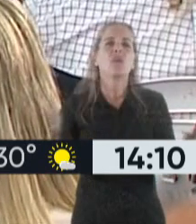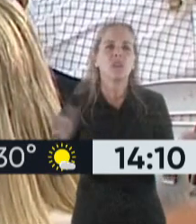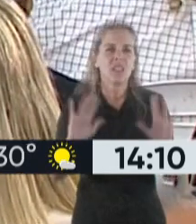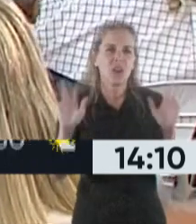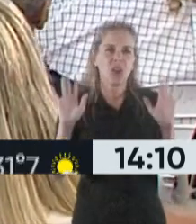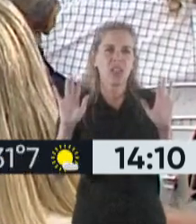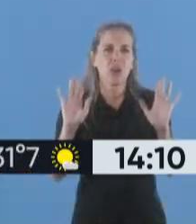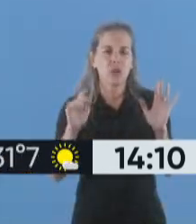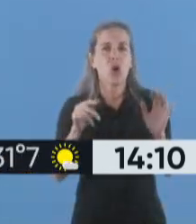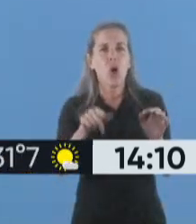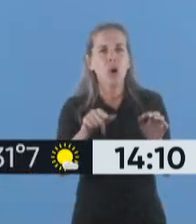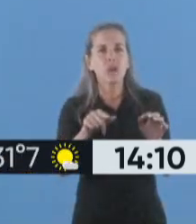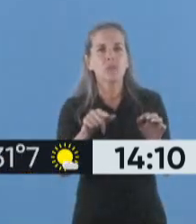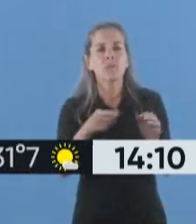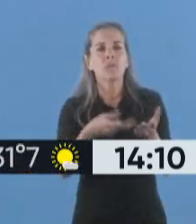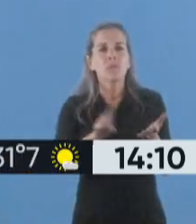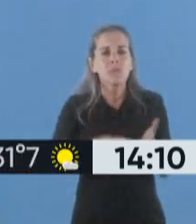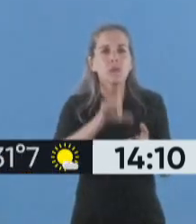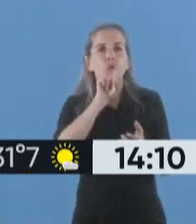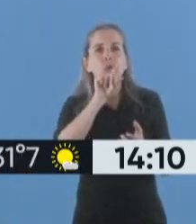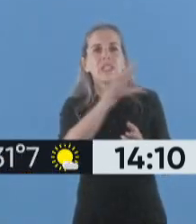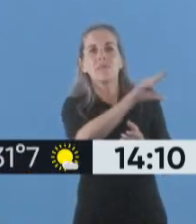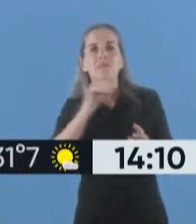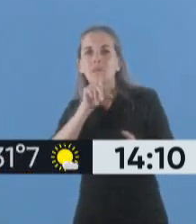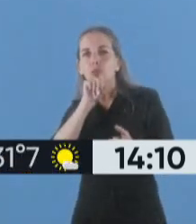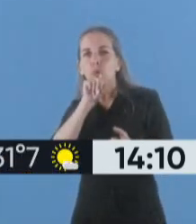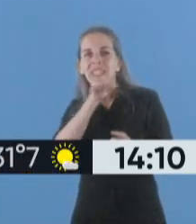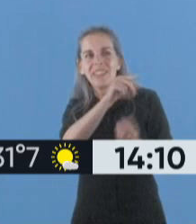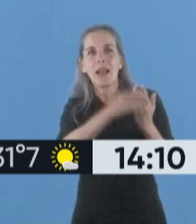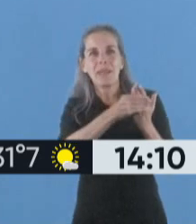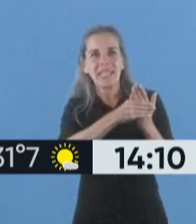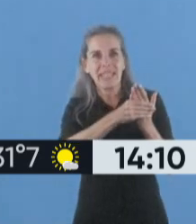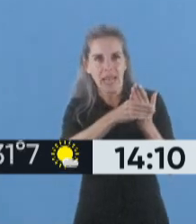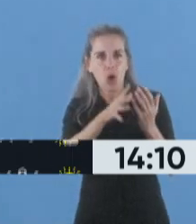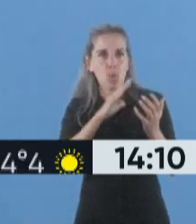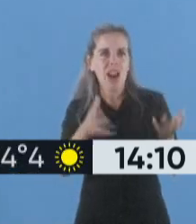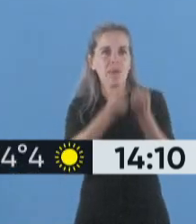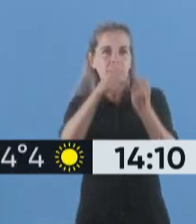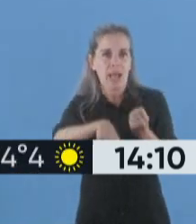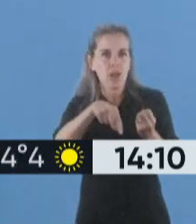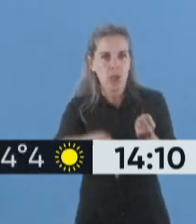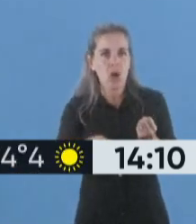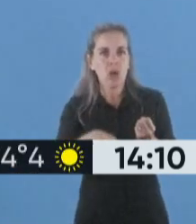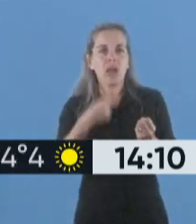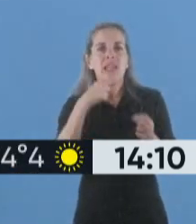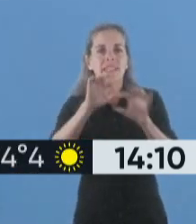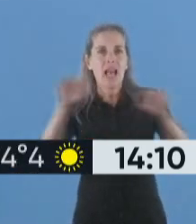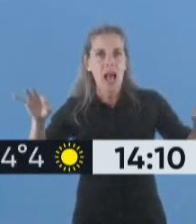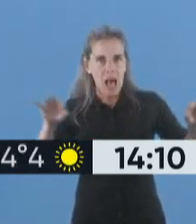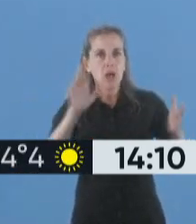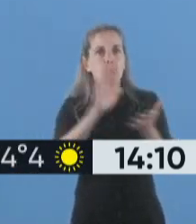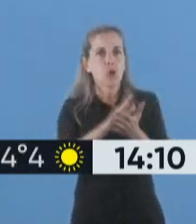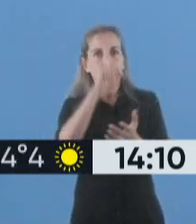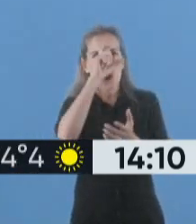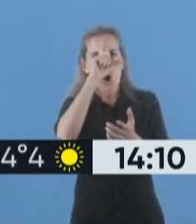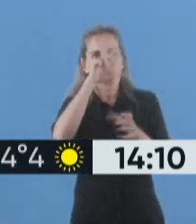Hoy retuiteé algo que hizo Gabriel recordando el día de hoy, todos los hospitales